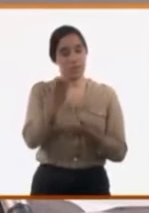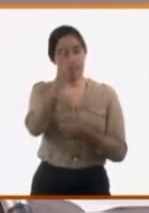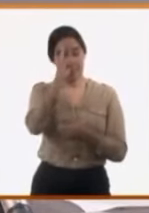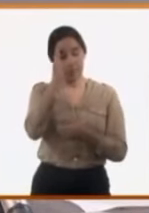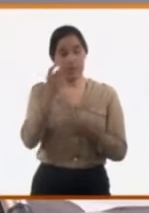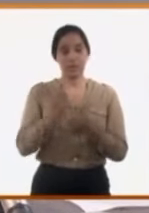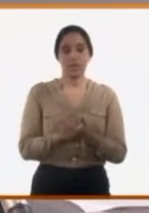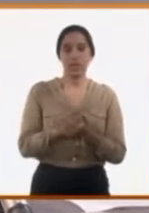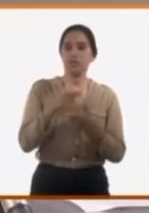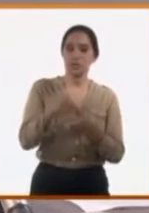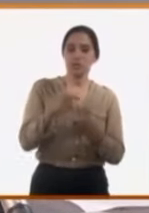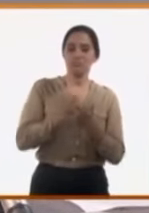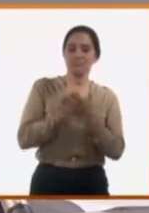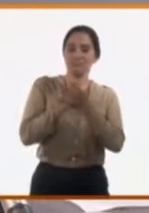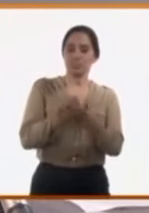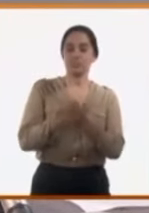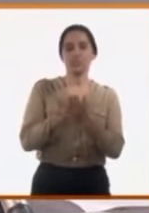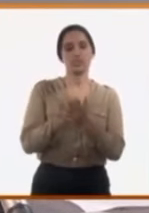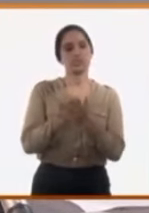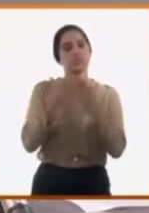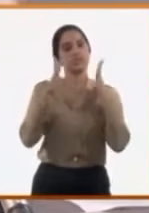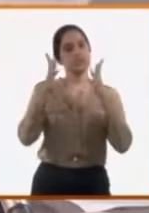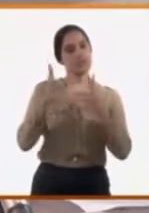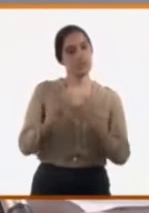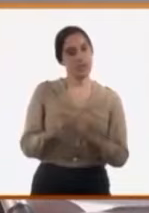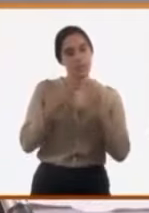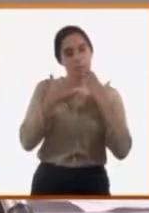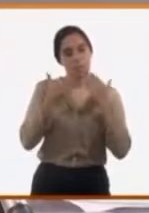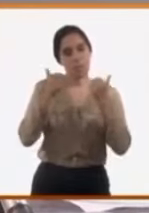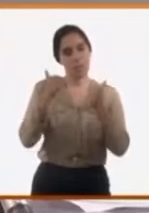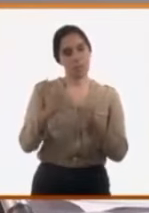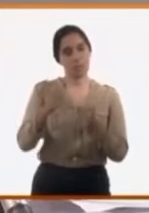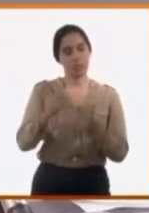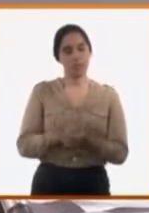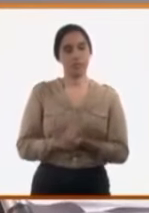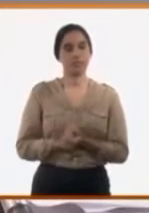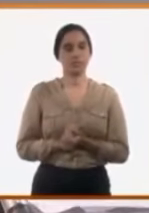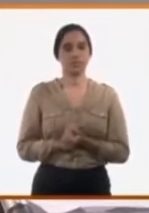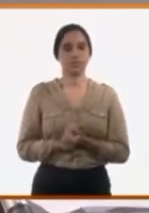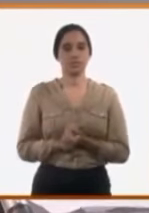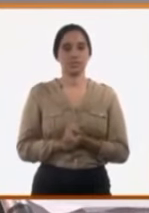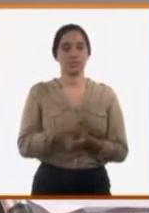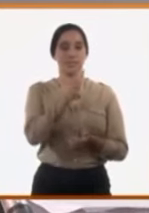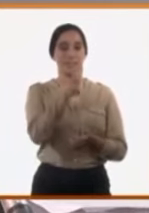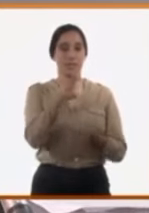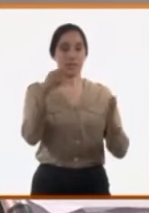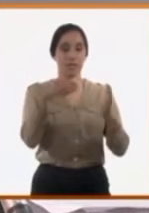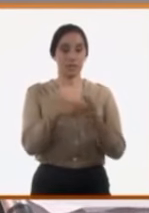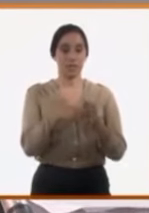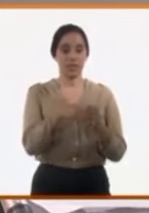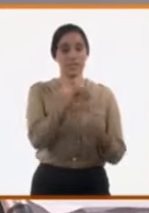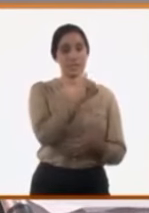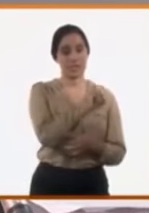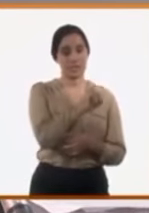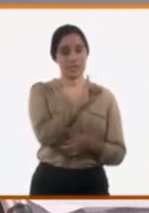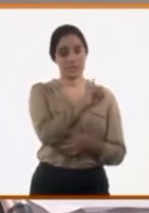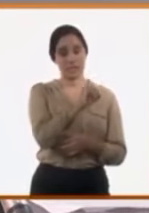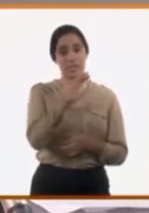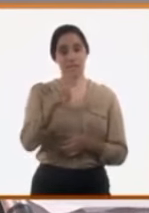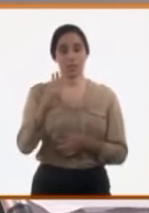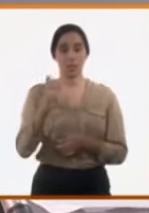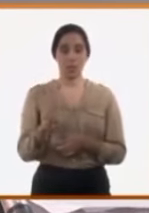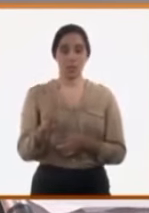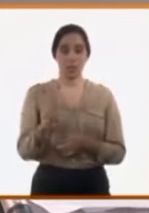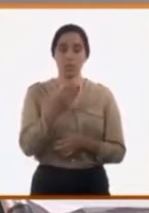ha dado resultados positivos yo trae aquí un número incluso 374 jóvenes este año en el